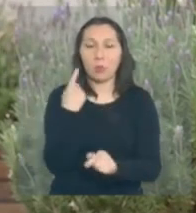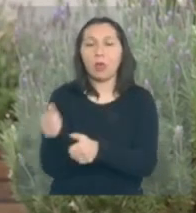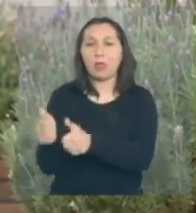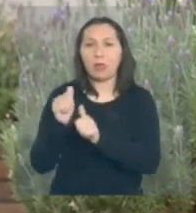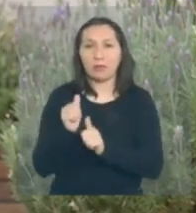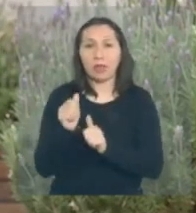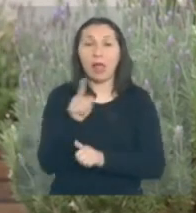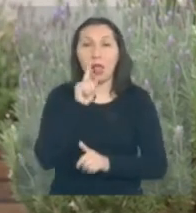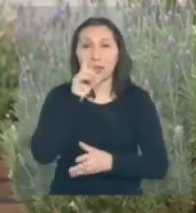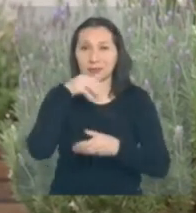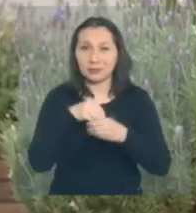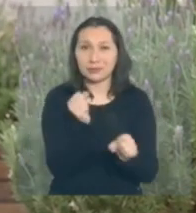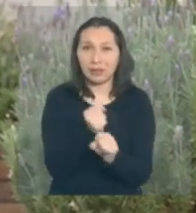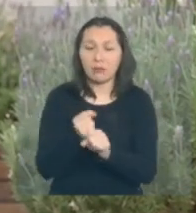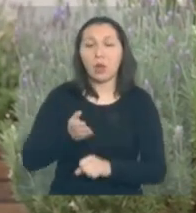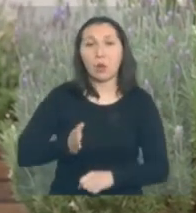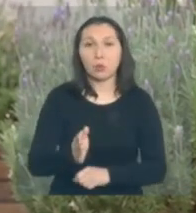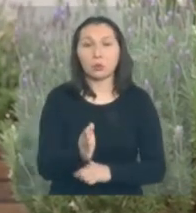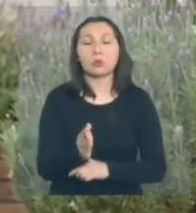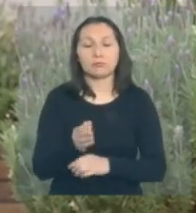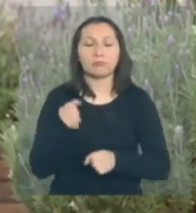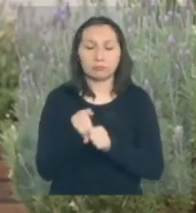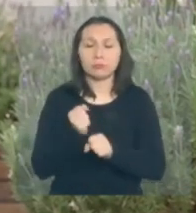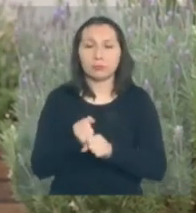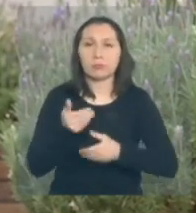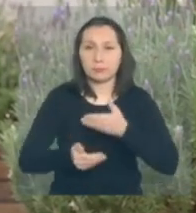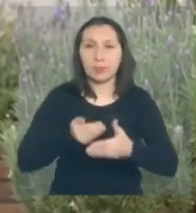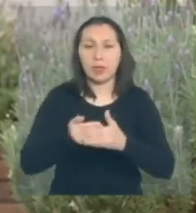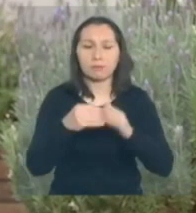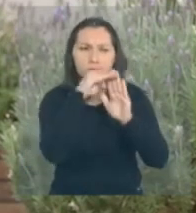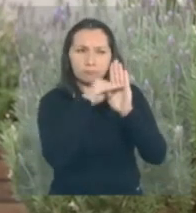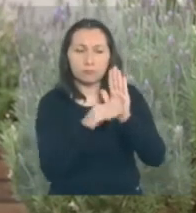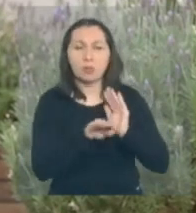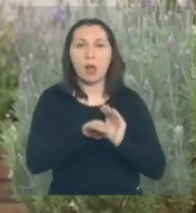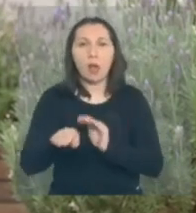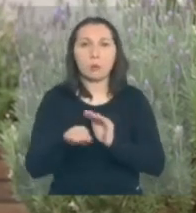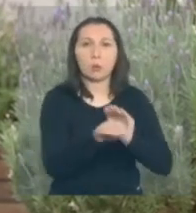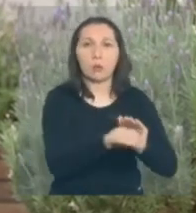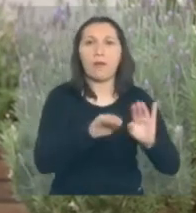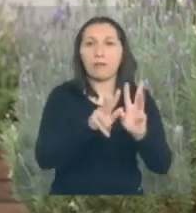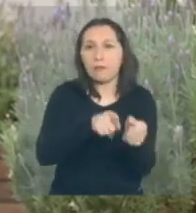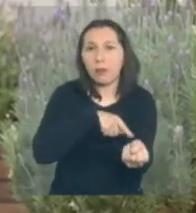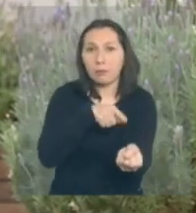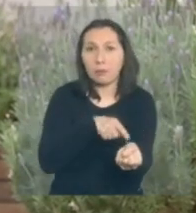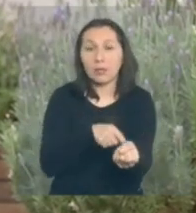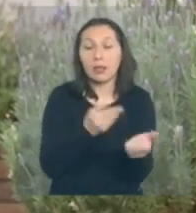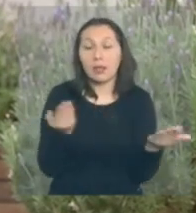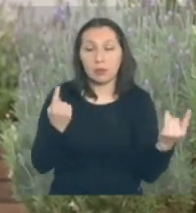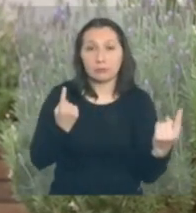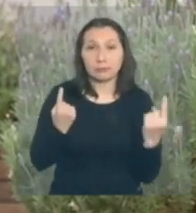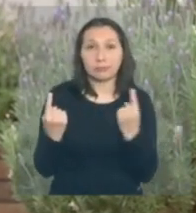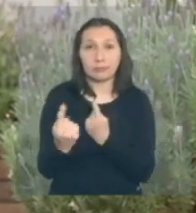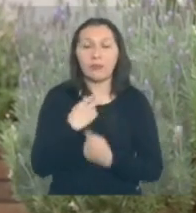desafío y parte de nuestro trabajo continuo el seguir trabajando en medidas que vayan en apoyo a las familias. Voy a dejar con